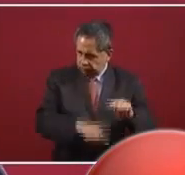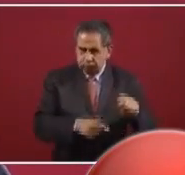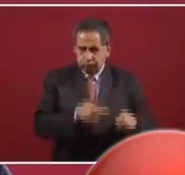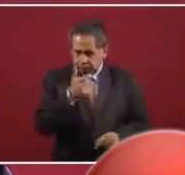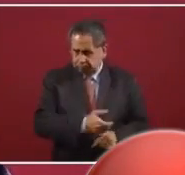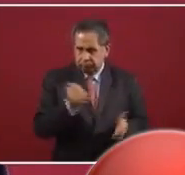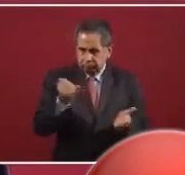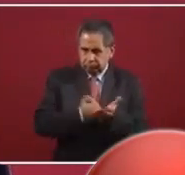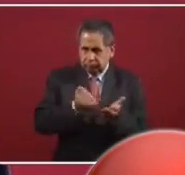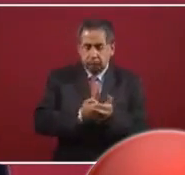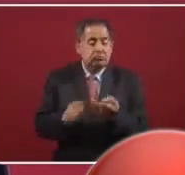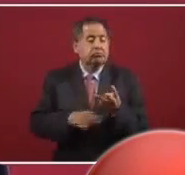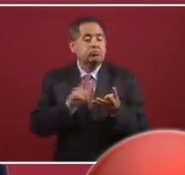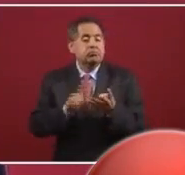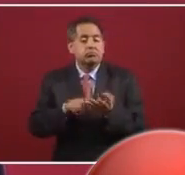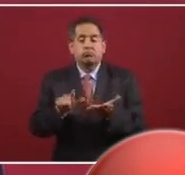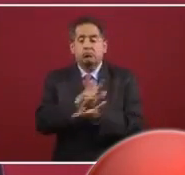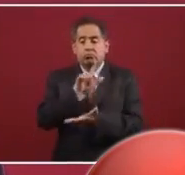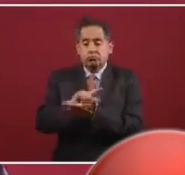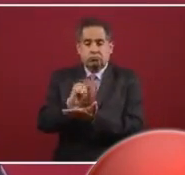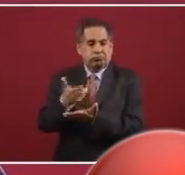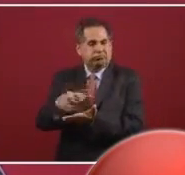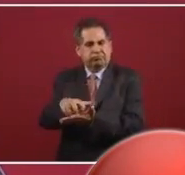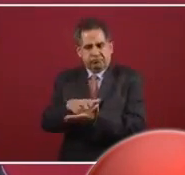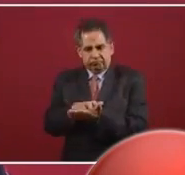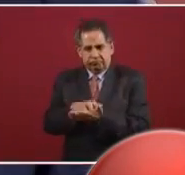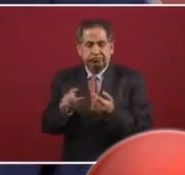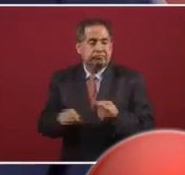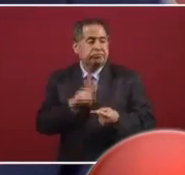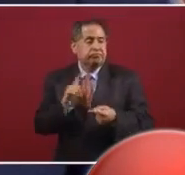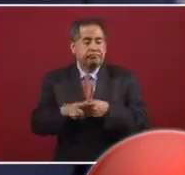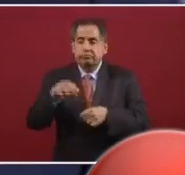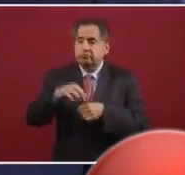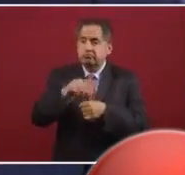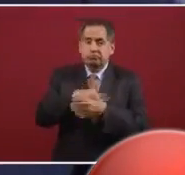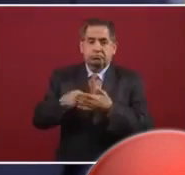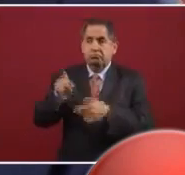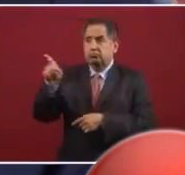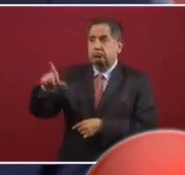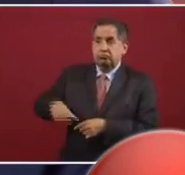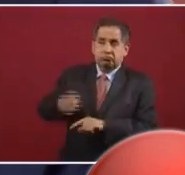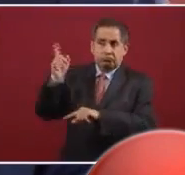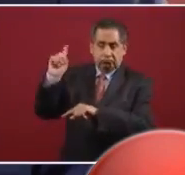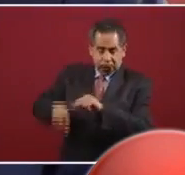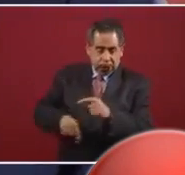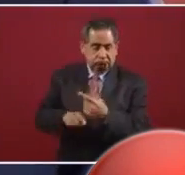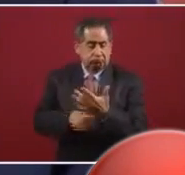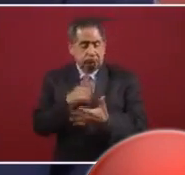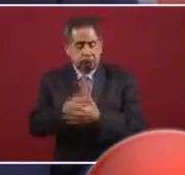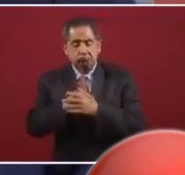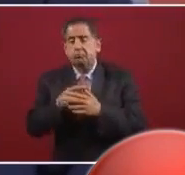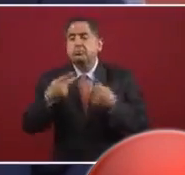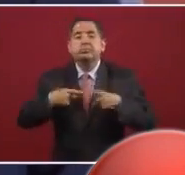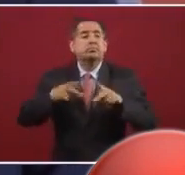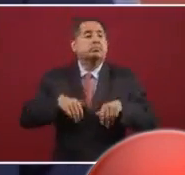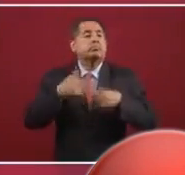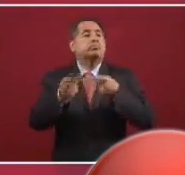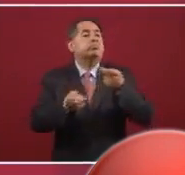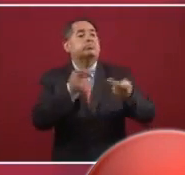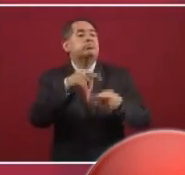la ley de austeridad, la revocación del mandato, la consulta